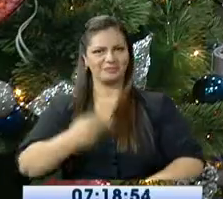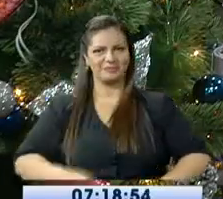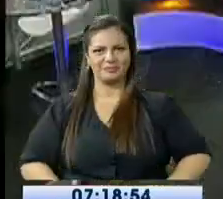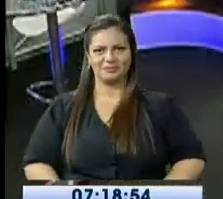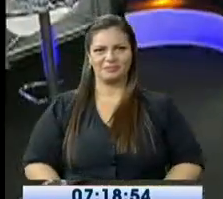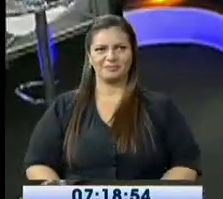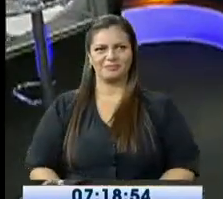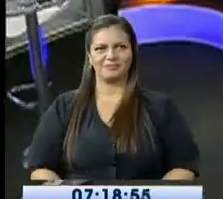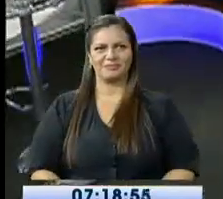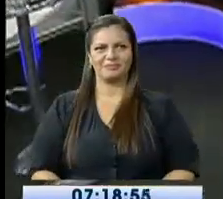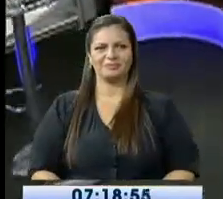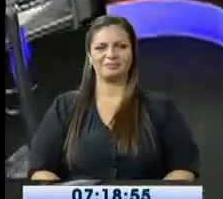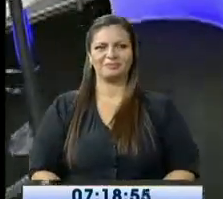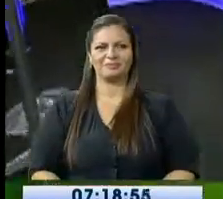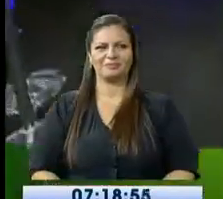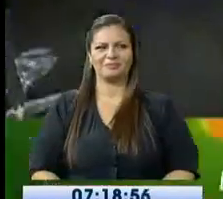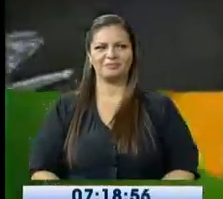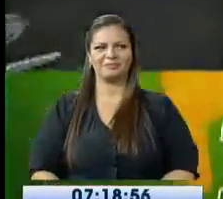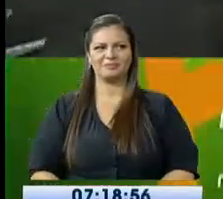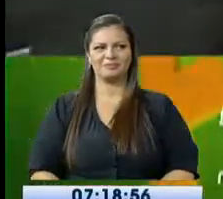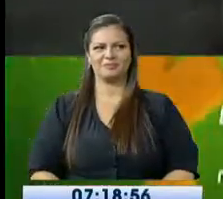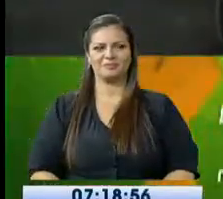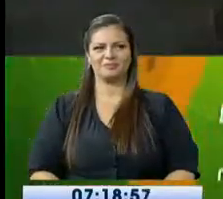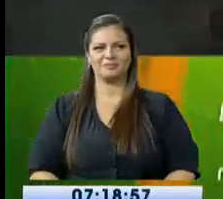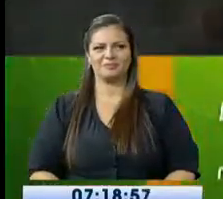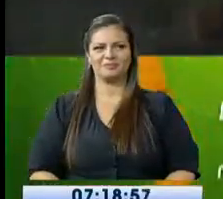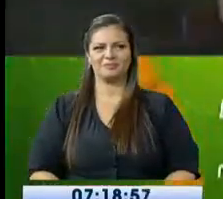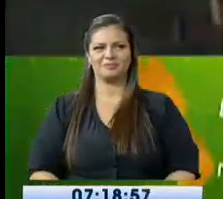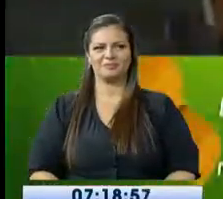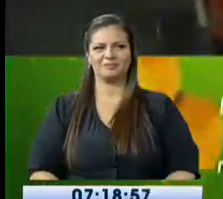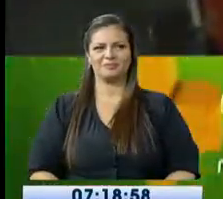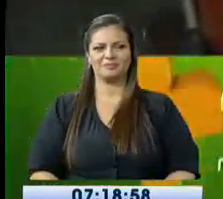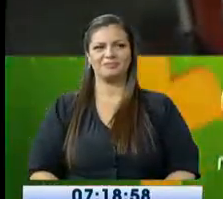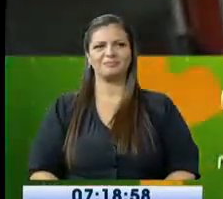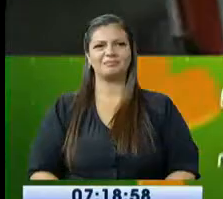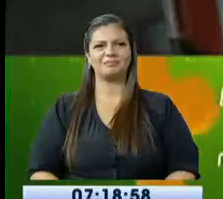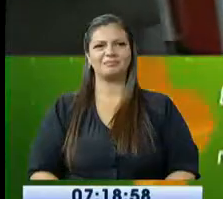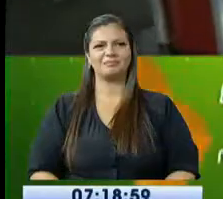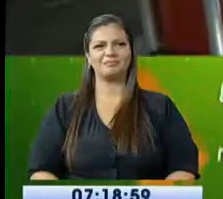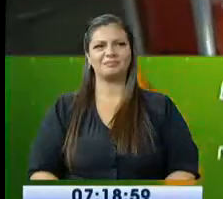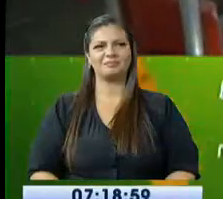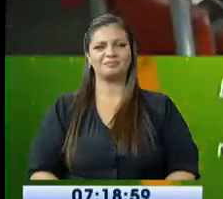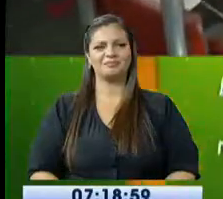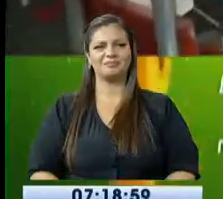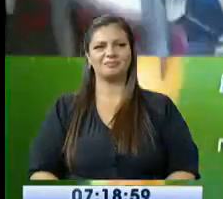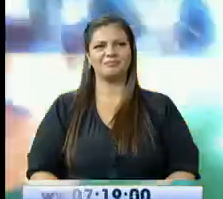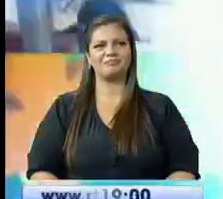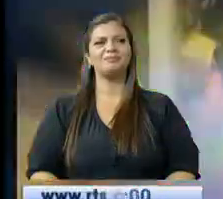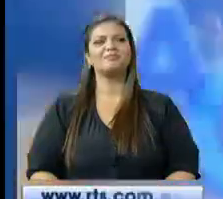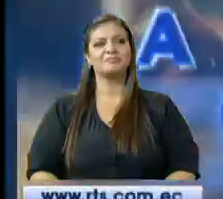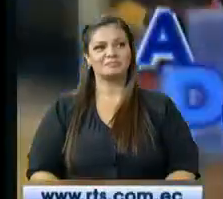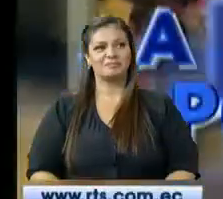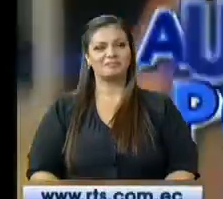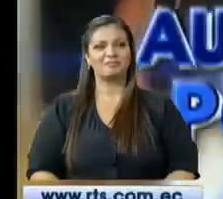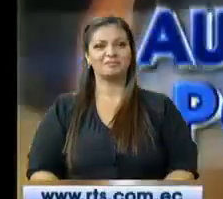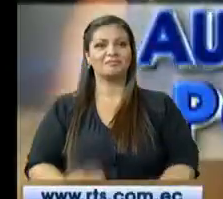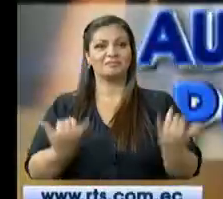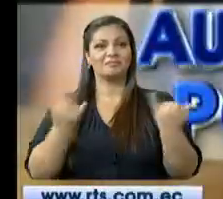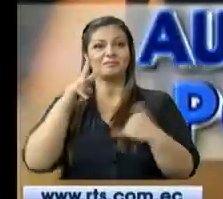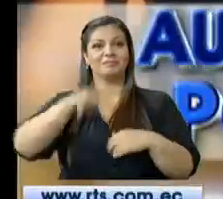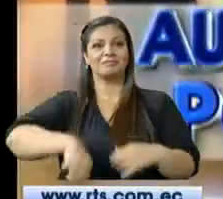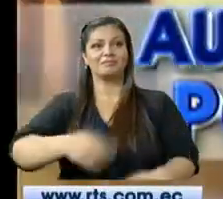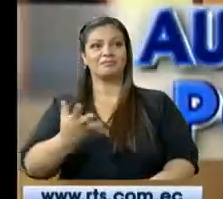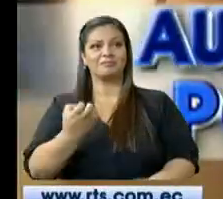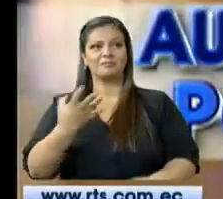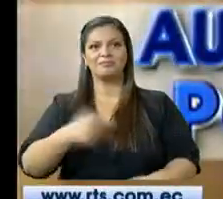Amigos televidentes, muy, pero muy buenos días. Marcelita. Hugo, amigos televidentes, muy buenos días, una buena mañana. Durante este 2015 nos